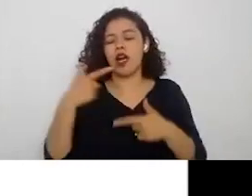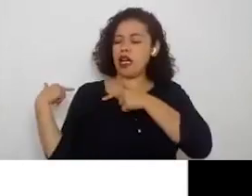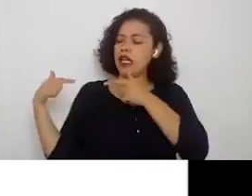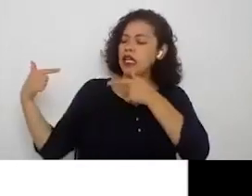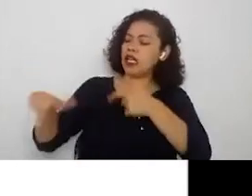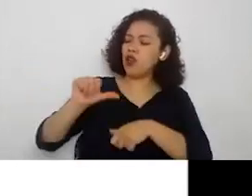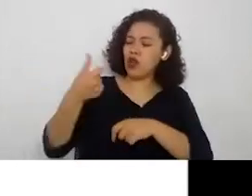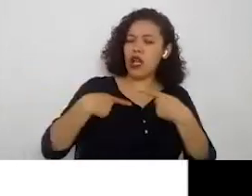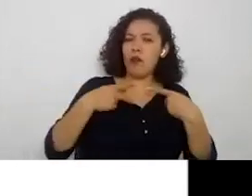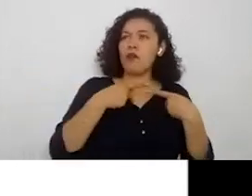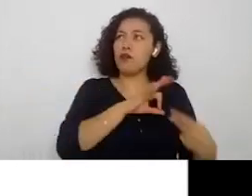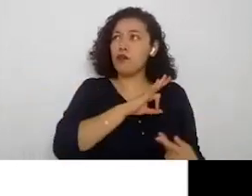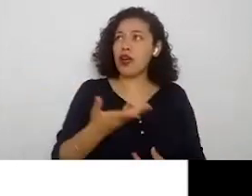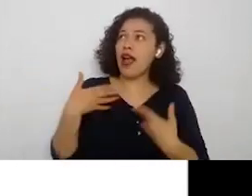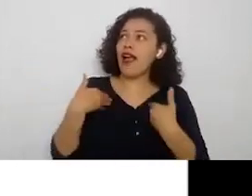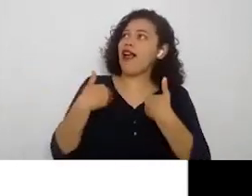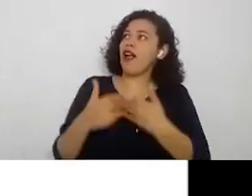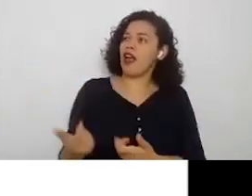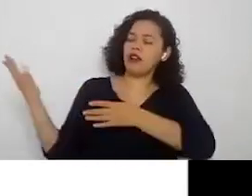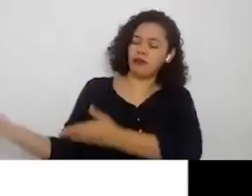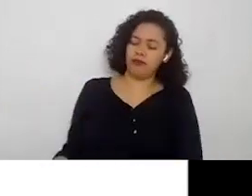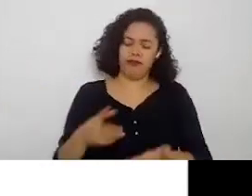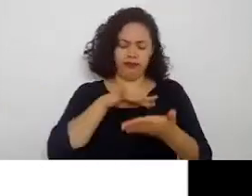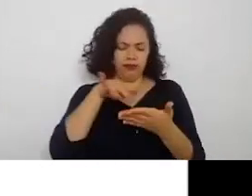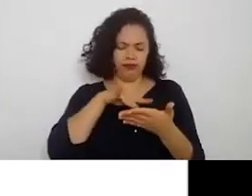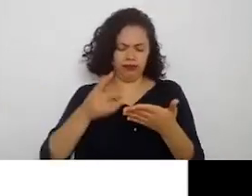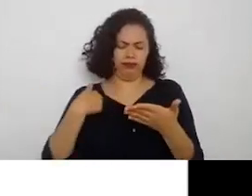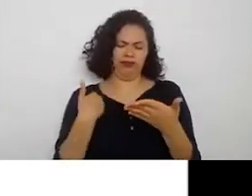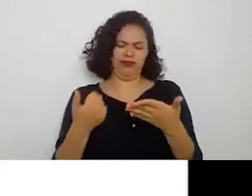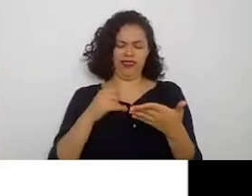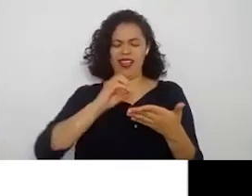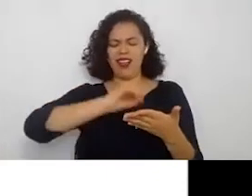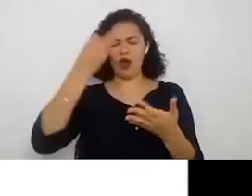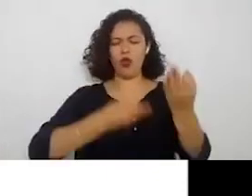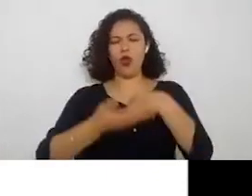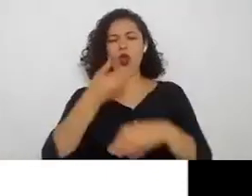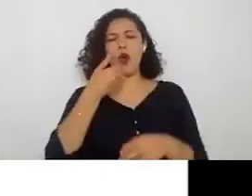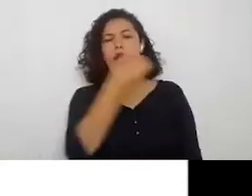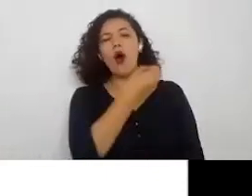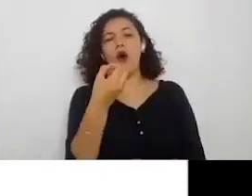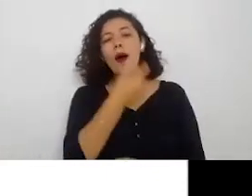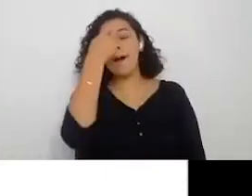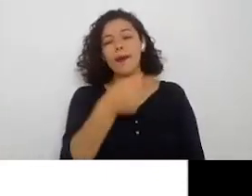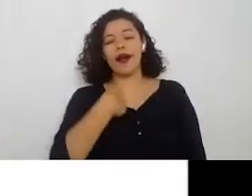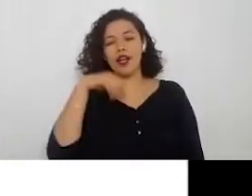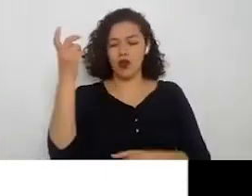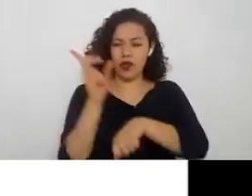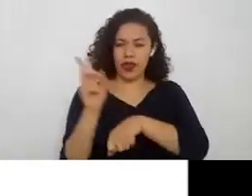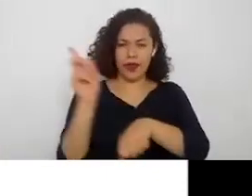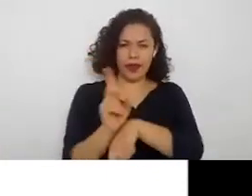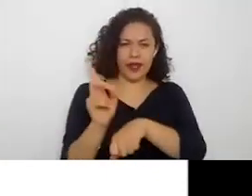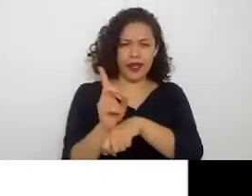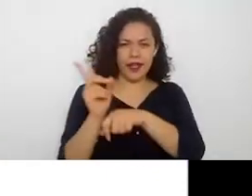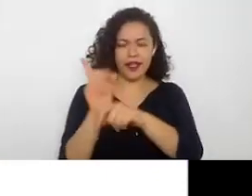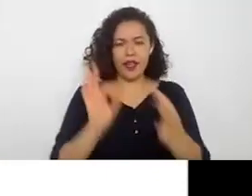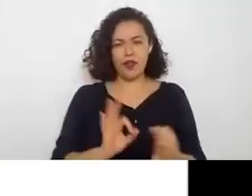que entienden perfectamente el quehacer de nuestra organización y que están en el día a día